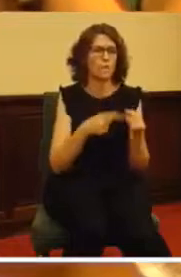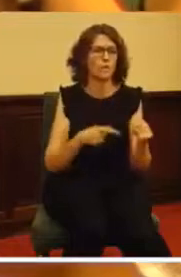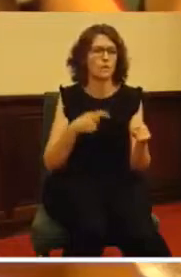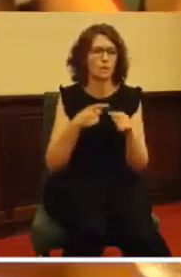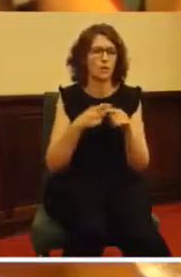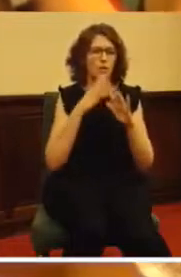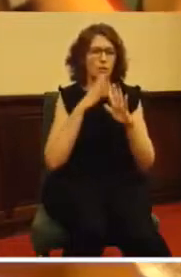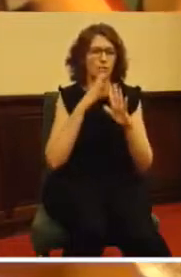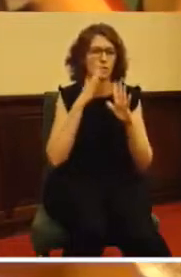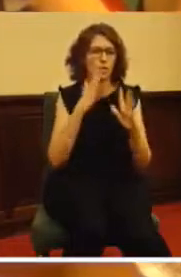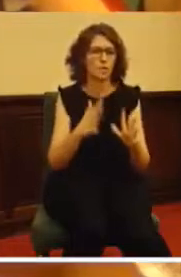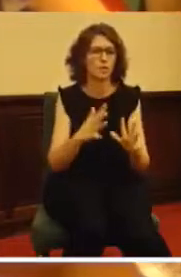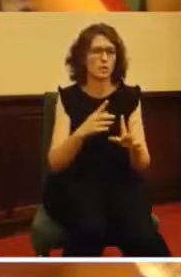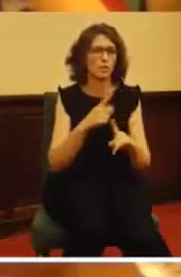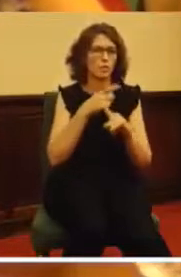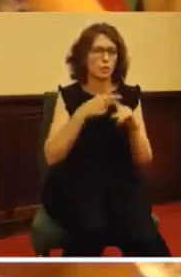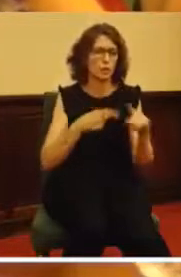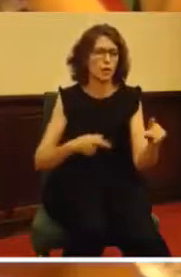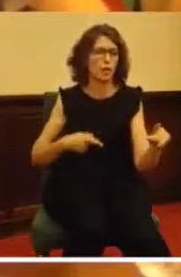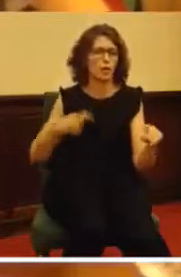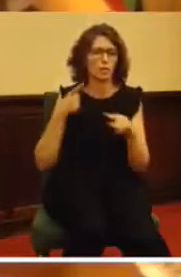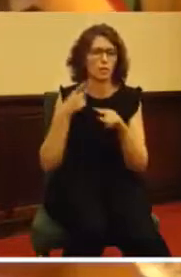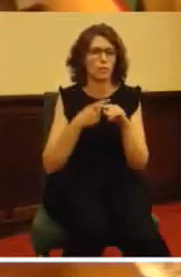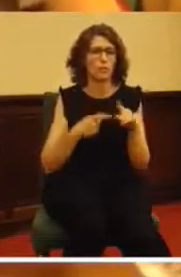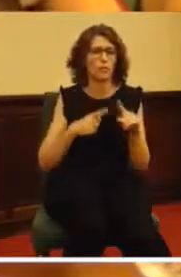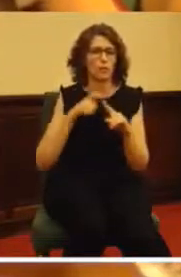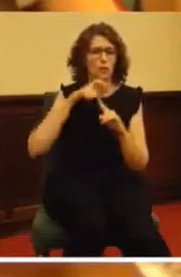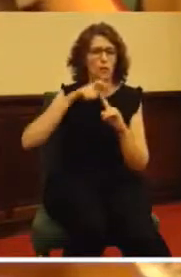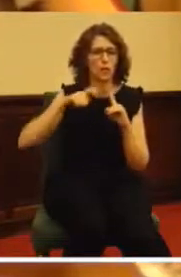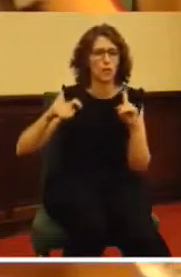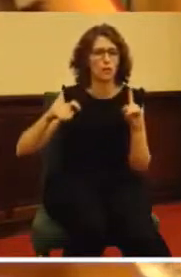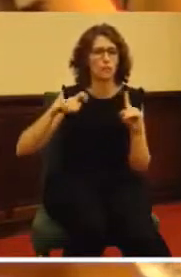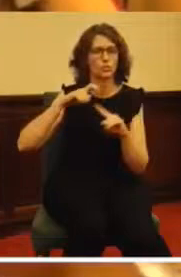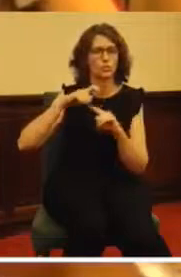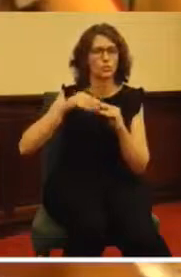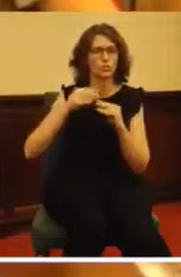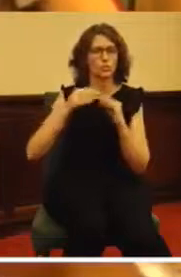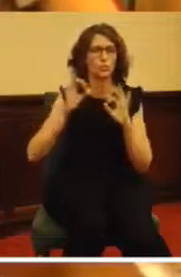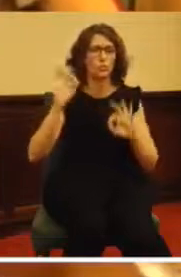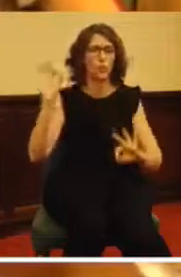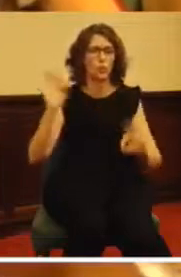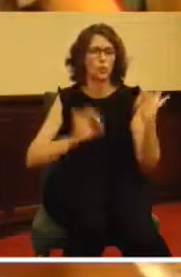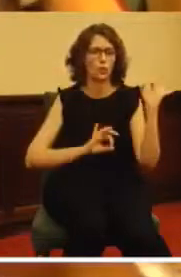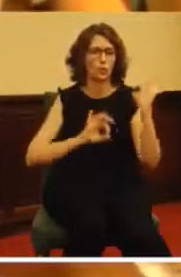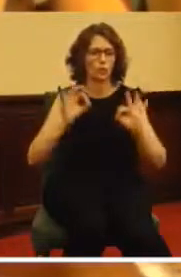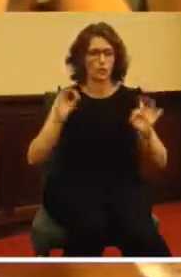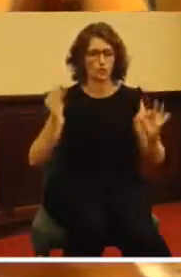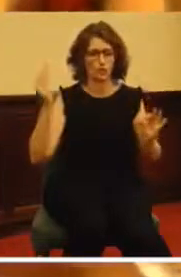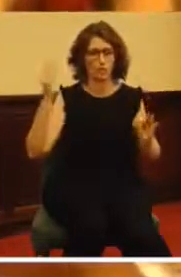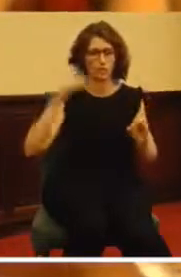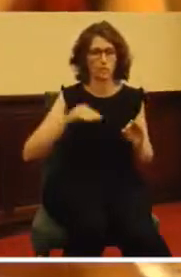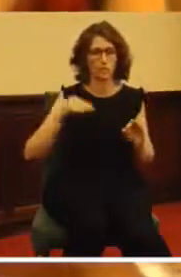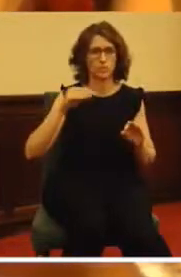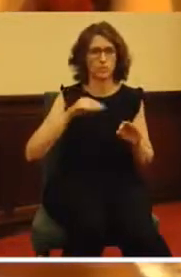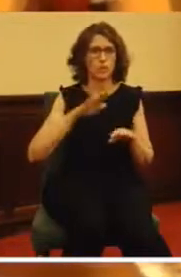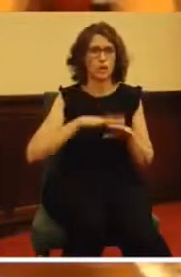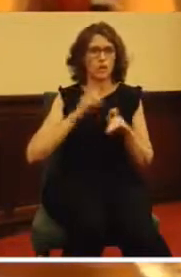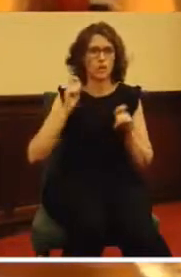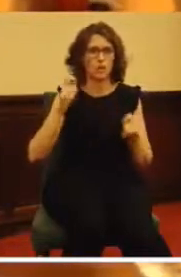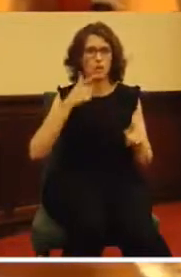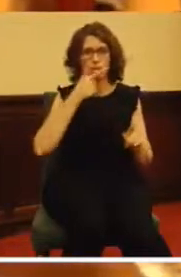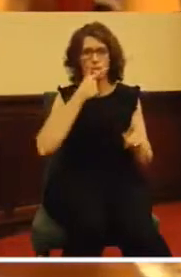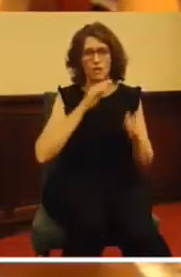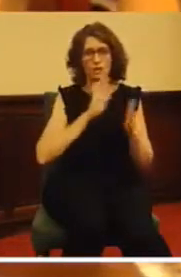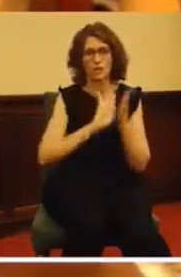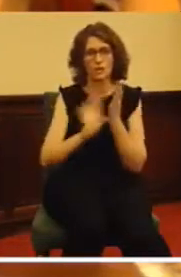años. Cada 10 años vamos a ir aplicando un porcentaje para que sea más fácil para